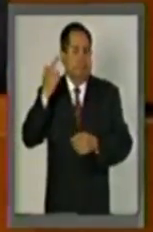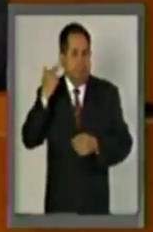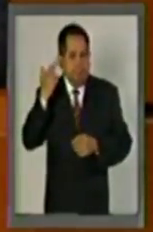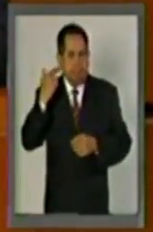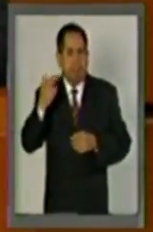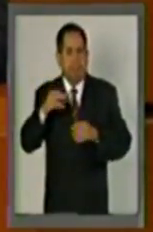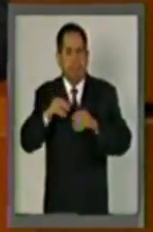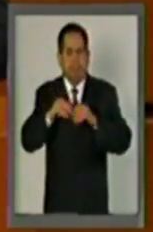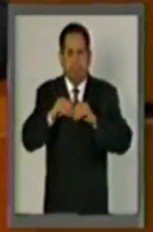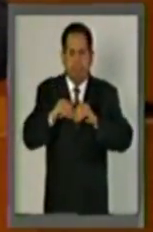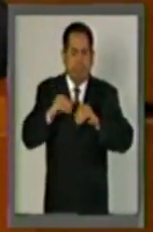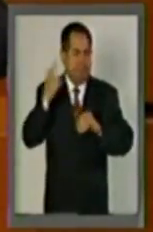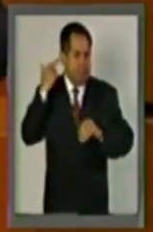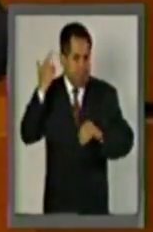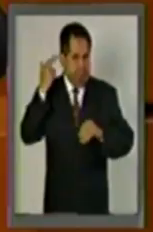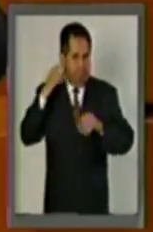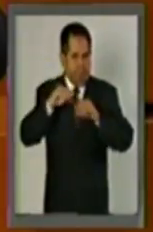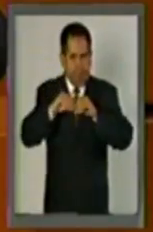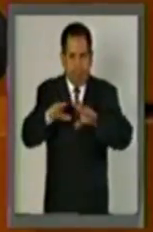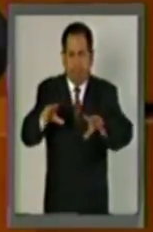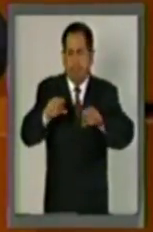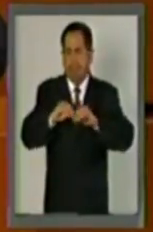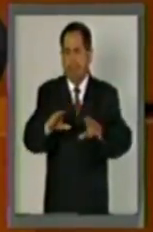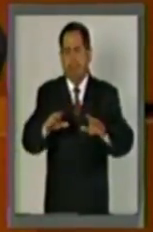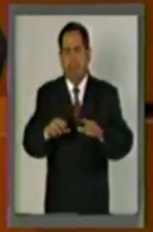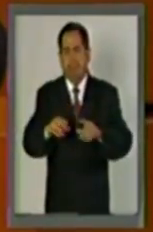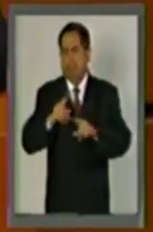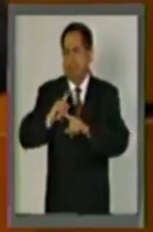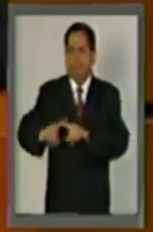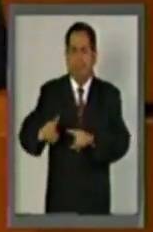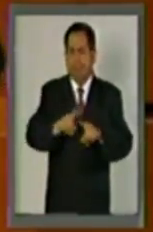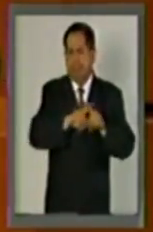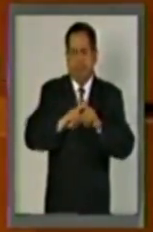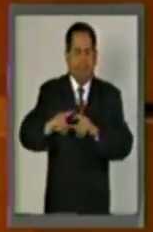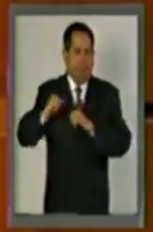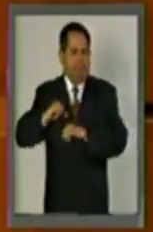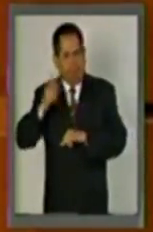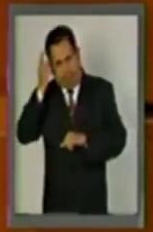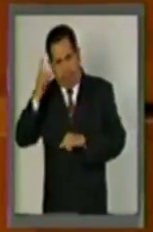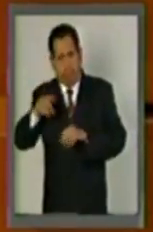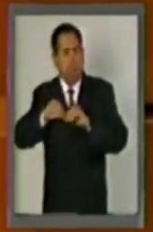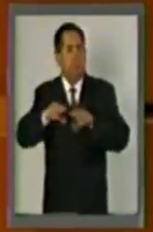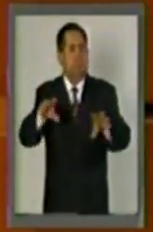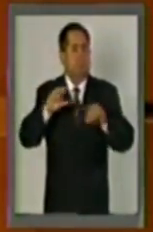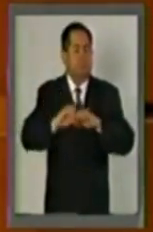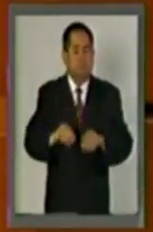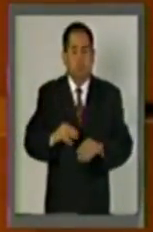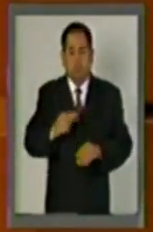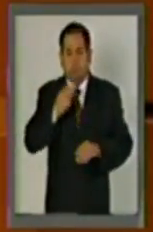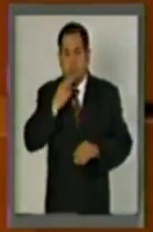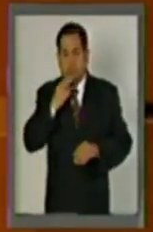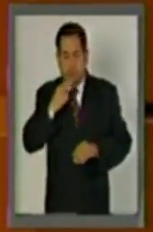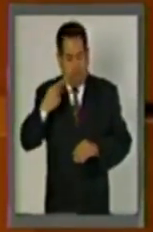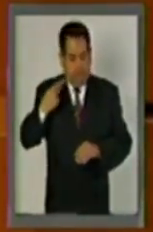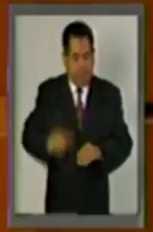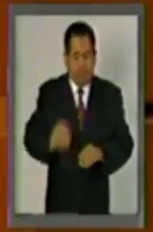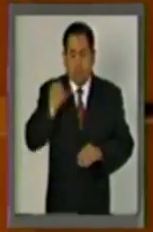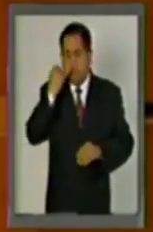estaciones radiodifusoras de los concesionarios deberán hacer uso del idioma